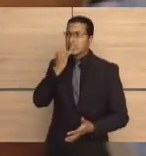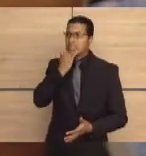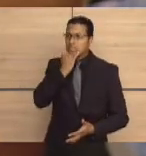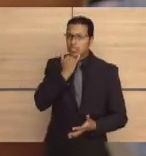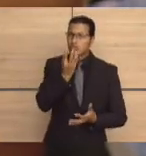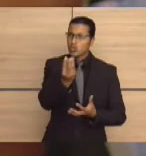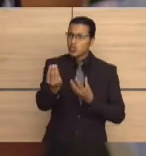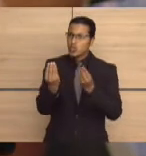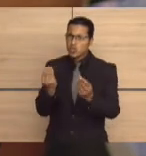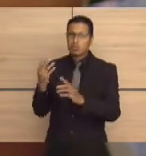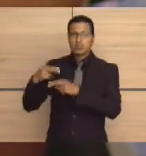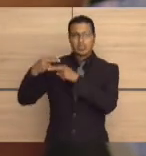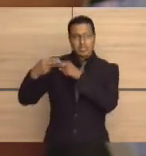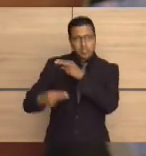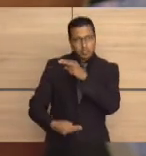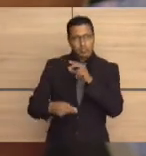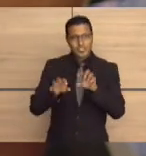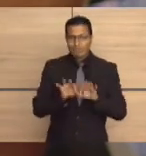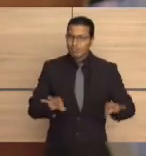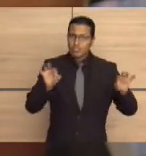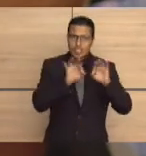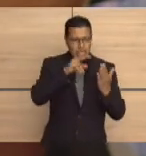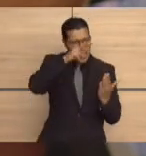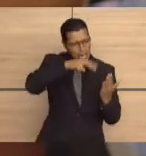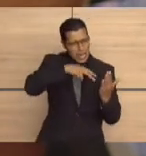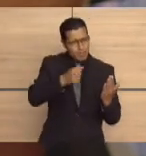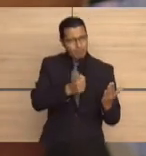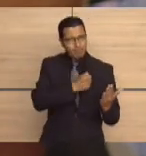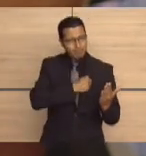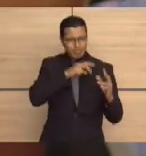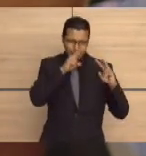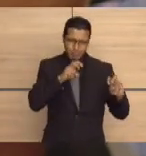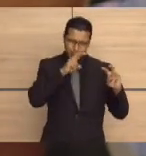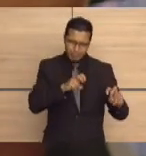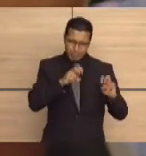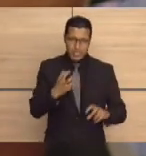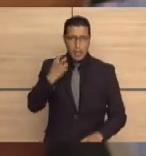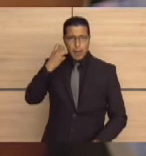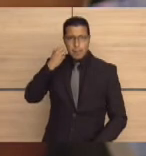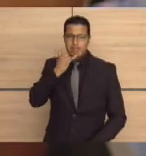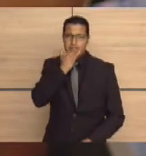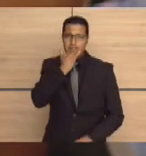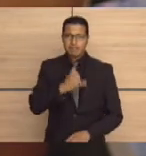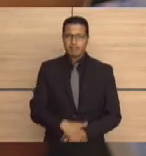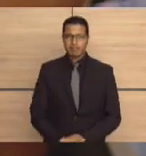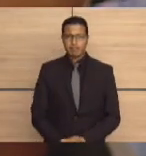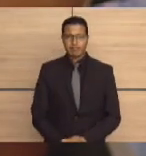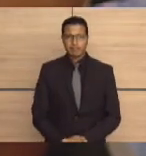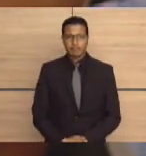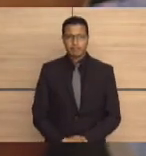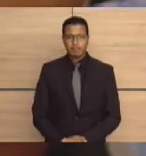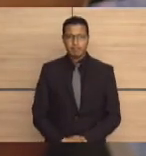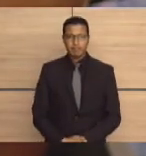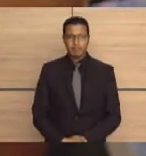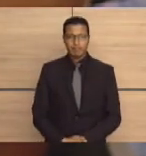lectura crítica, pero apasionada y respetuosa de todo ese pasado. Así que este